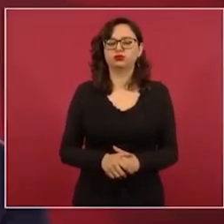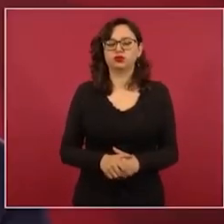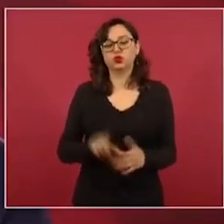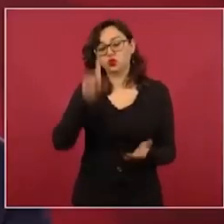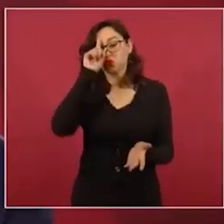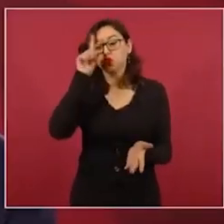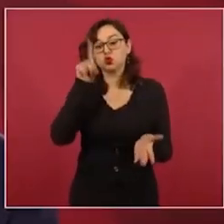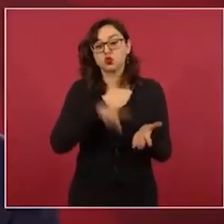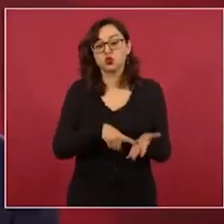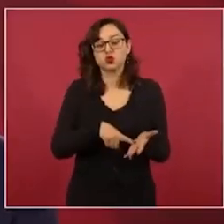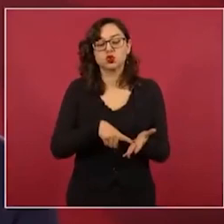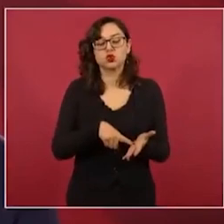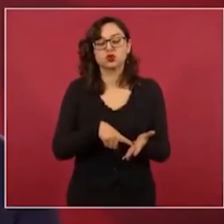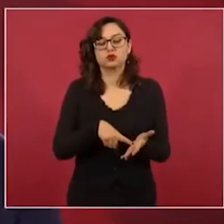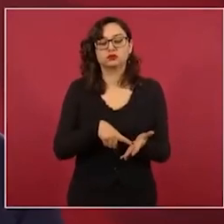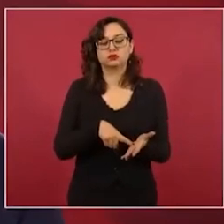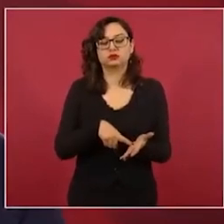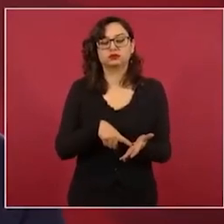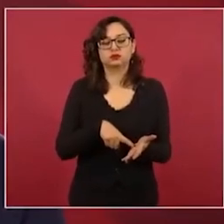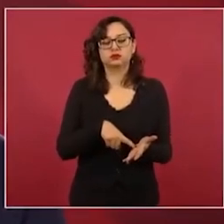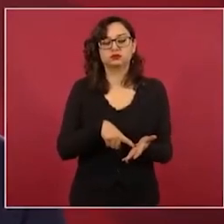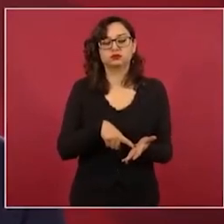yo creo que